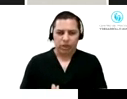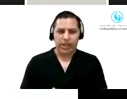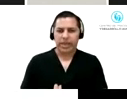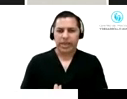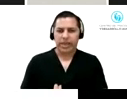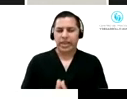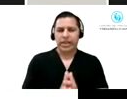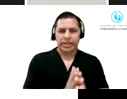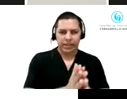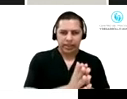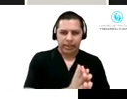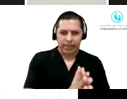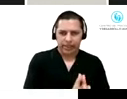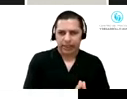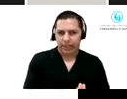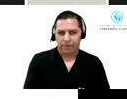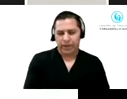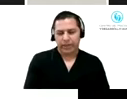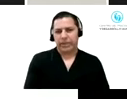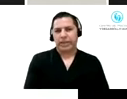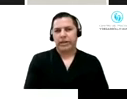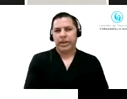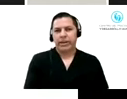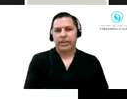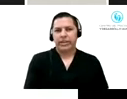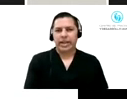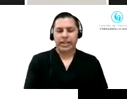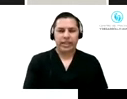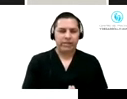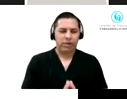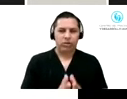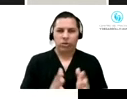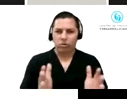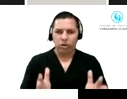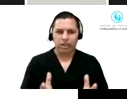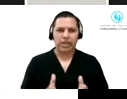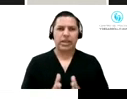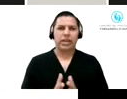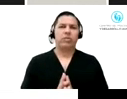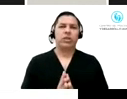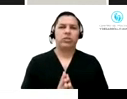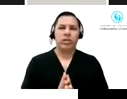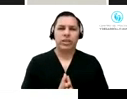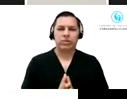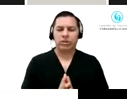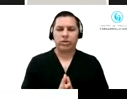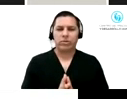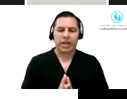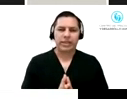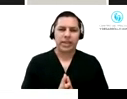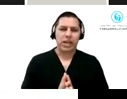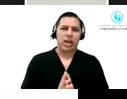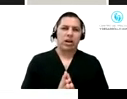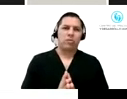las mujeres, desde la perspectiva de diversidad y bajo toda una serie de condiciones y